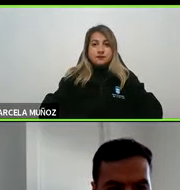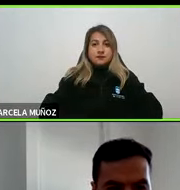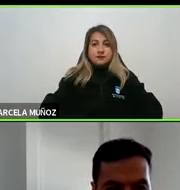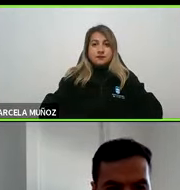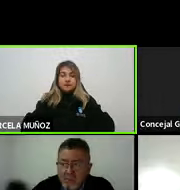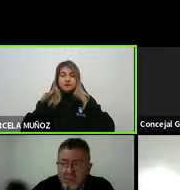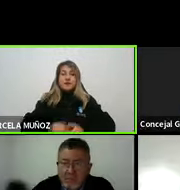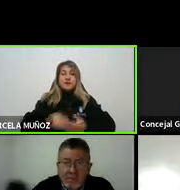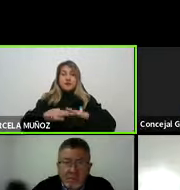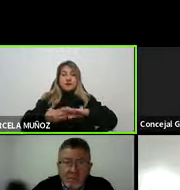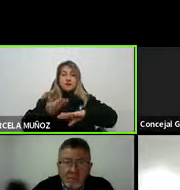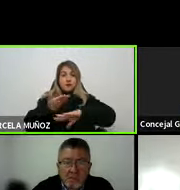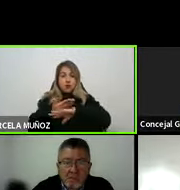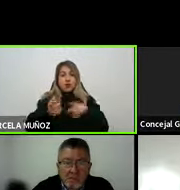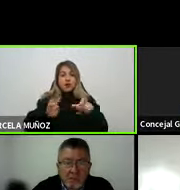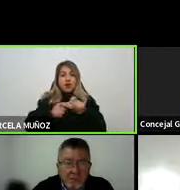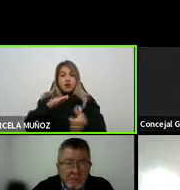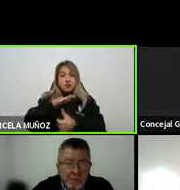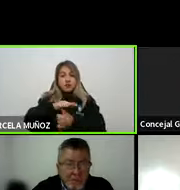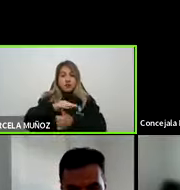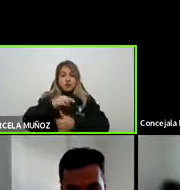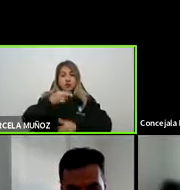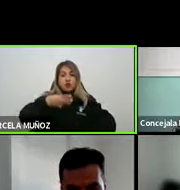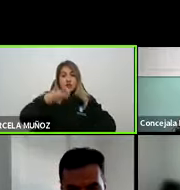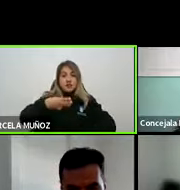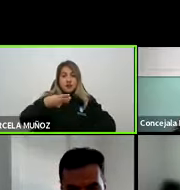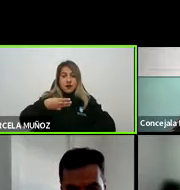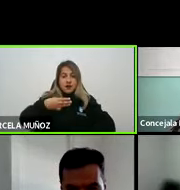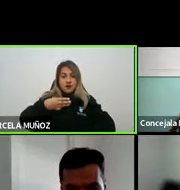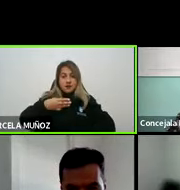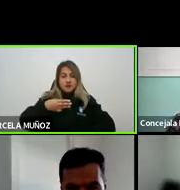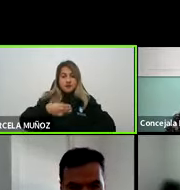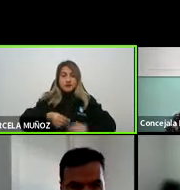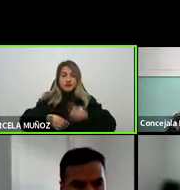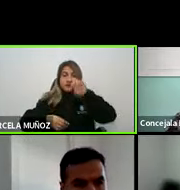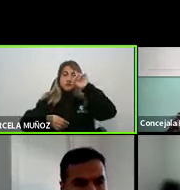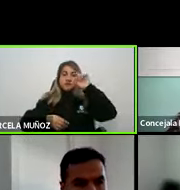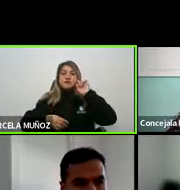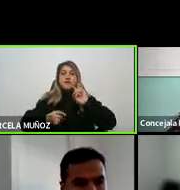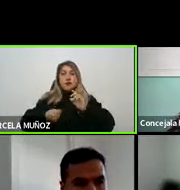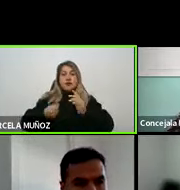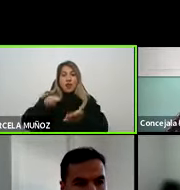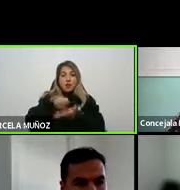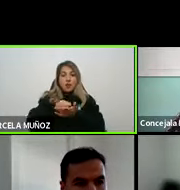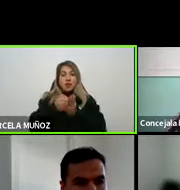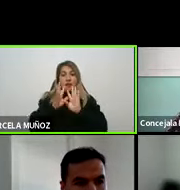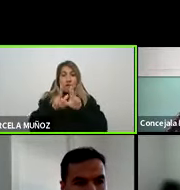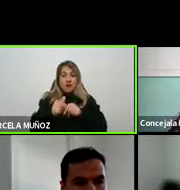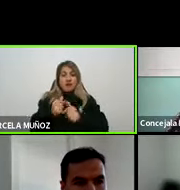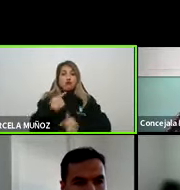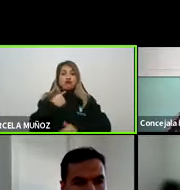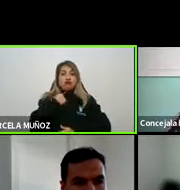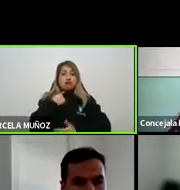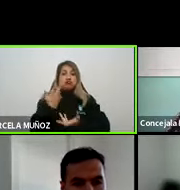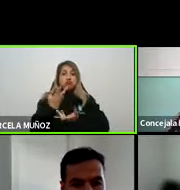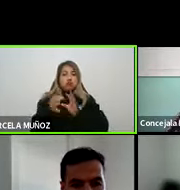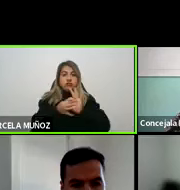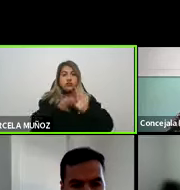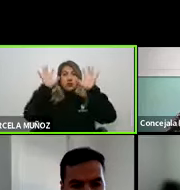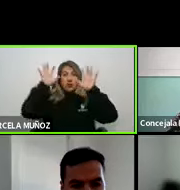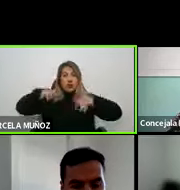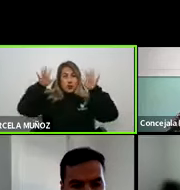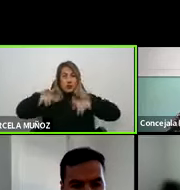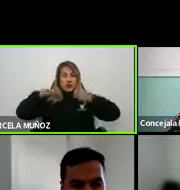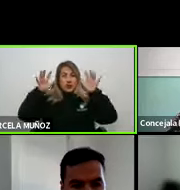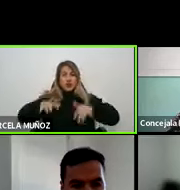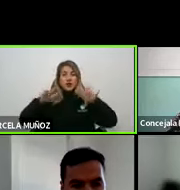Se propone al Consejo Municipal un aporte a las familias afectadas por el frente de mal tiempo de